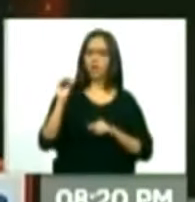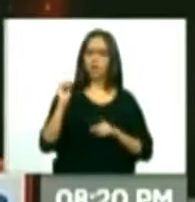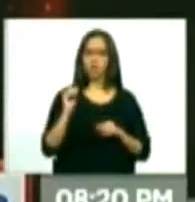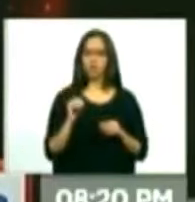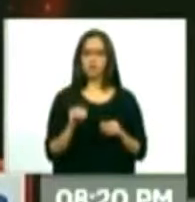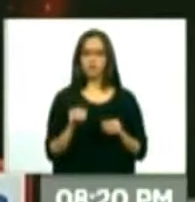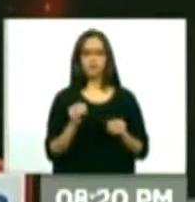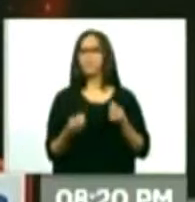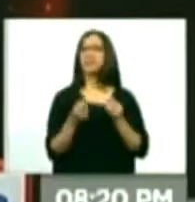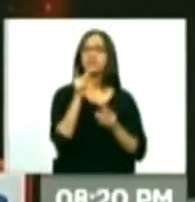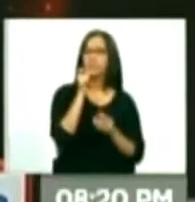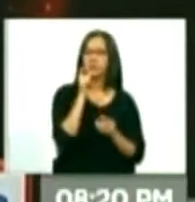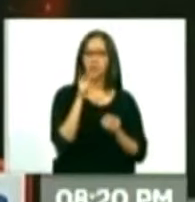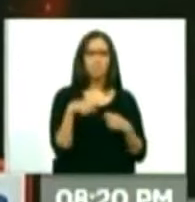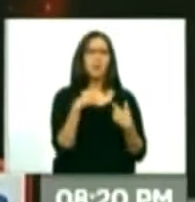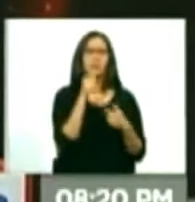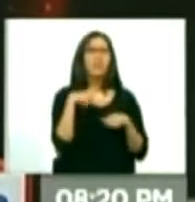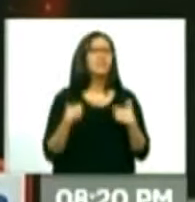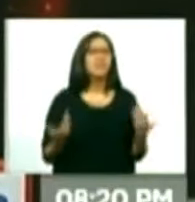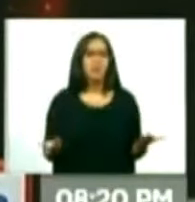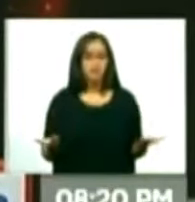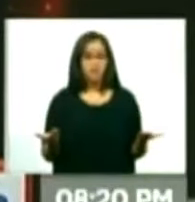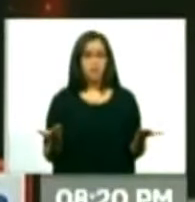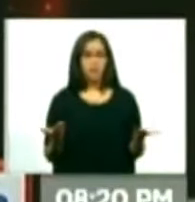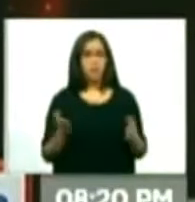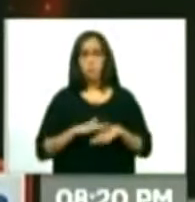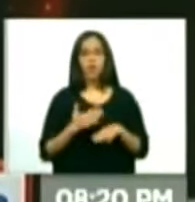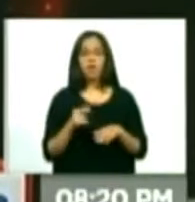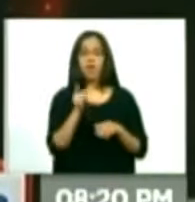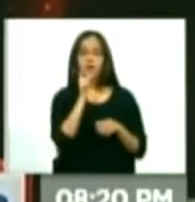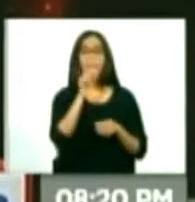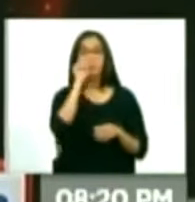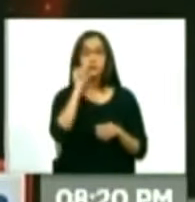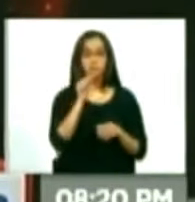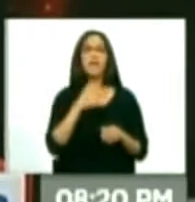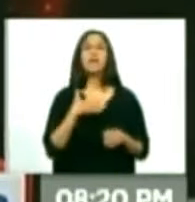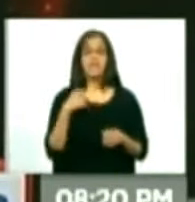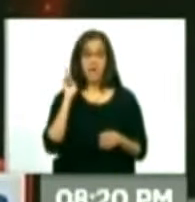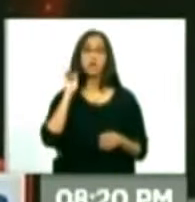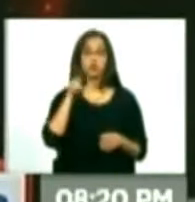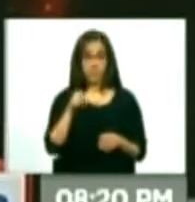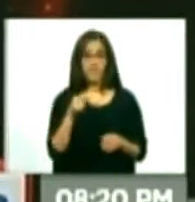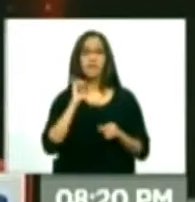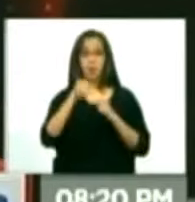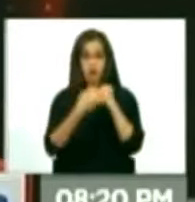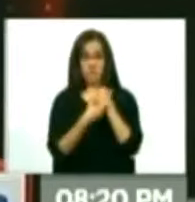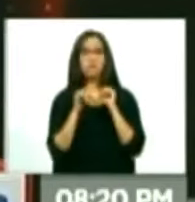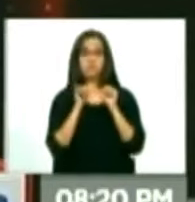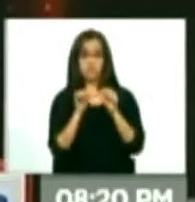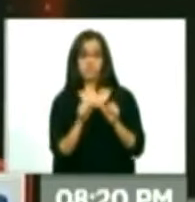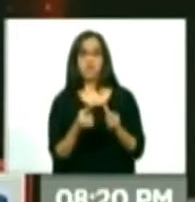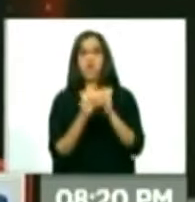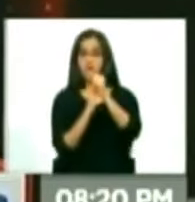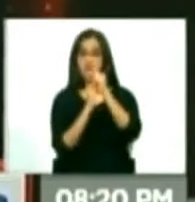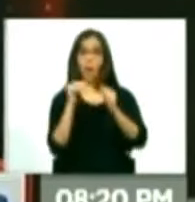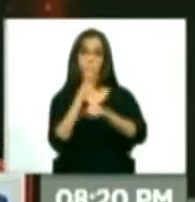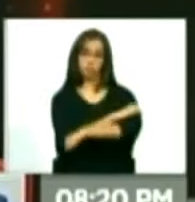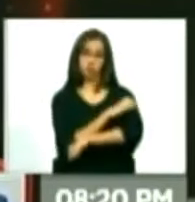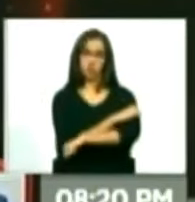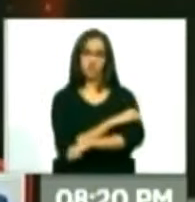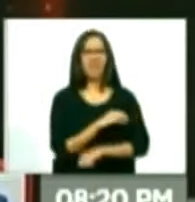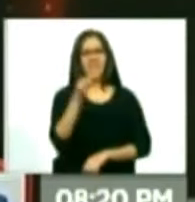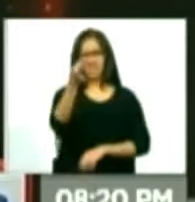consulta. ¿Para consultar como qué? ¿Por qué no metieron en esa pregunta: ¿quiere usted que Juanito Alimaña siga al frente de la oposición? Eso sí es verdad que hubiese